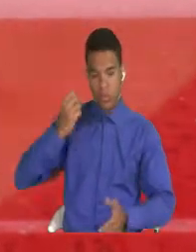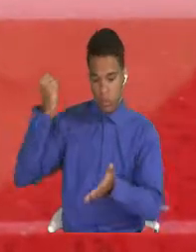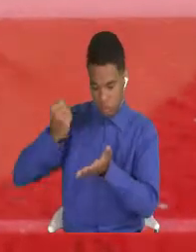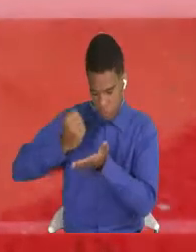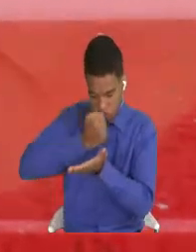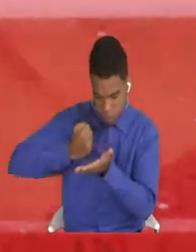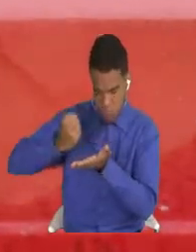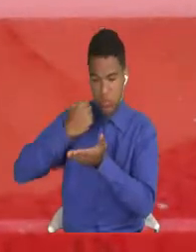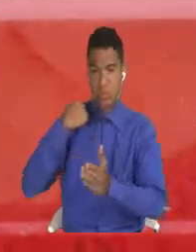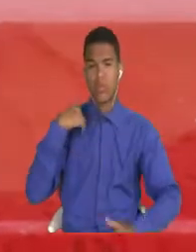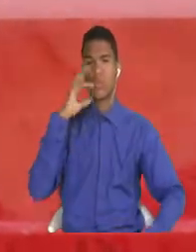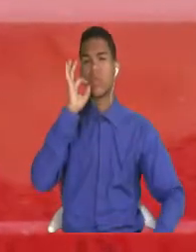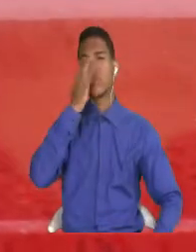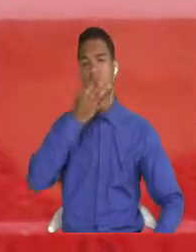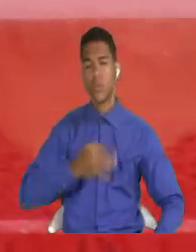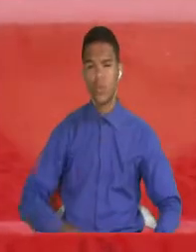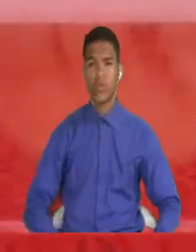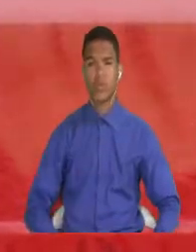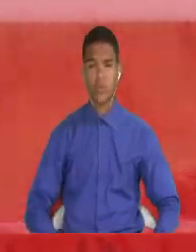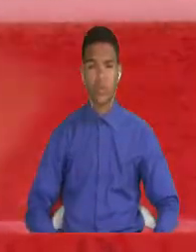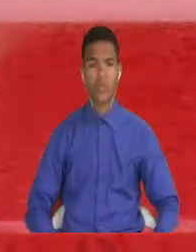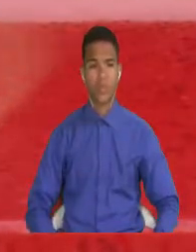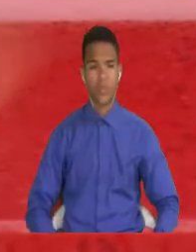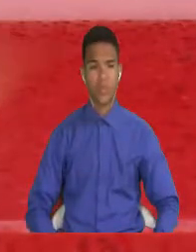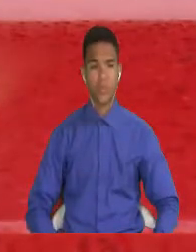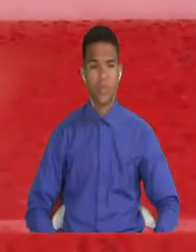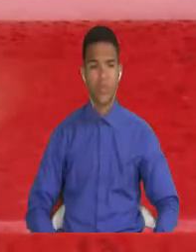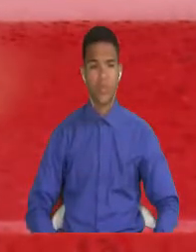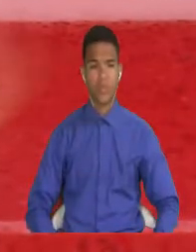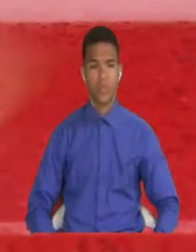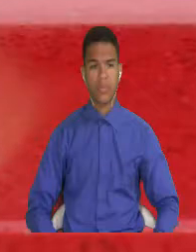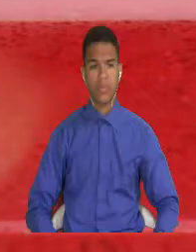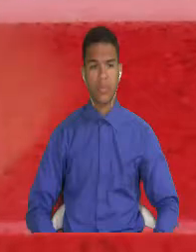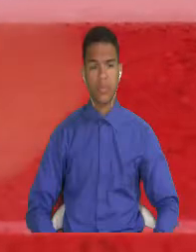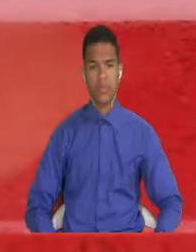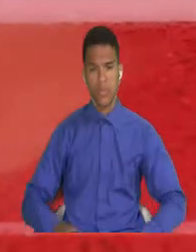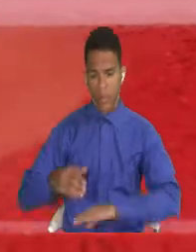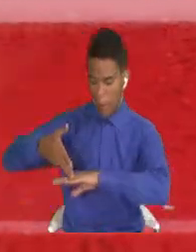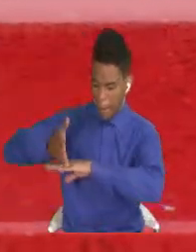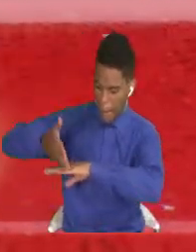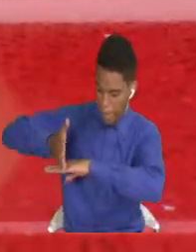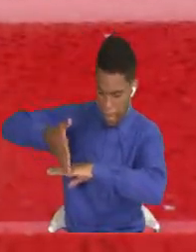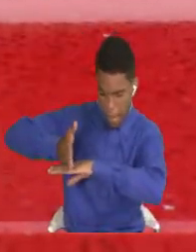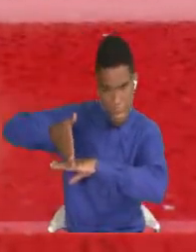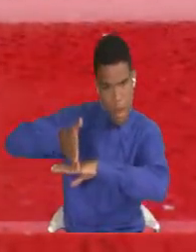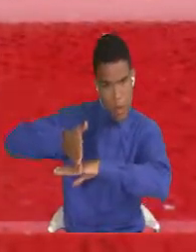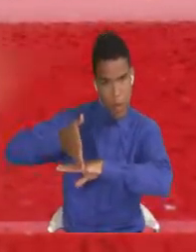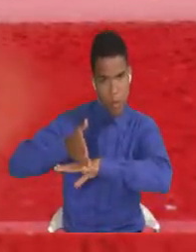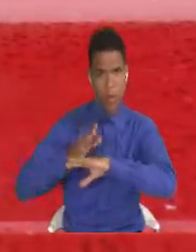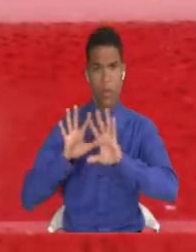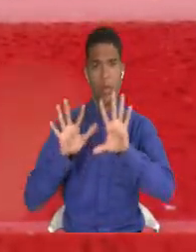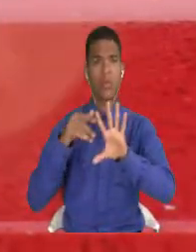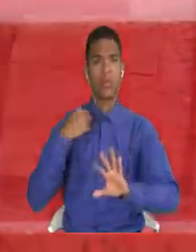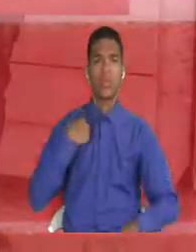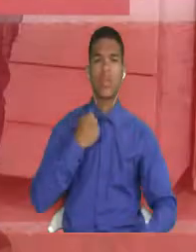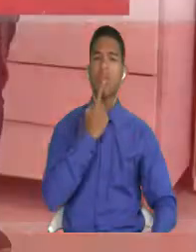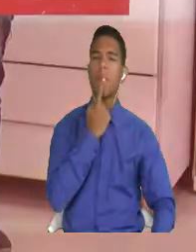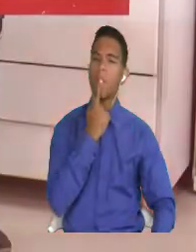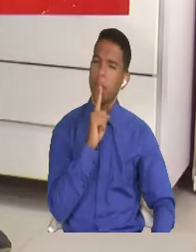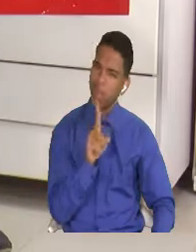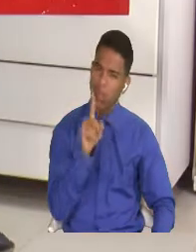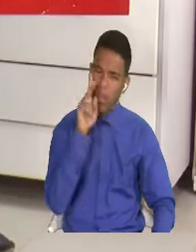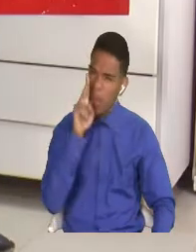con la salsa, vean ustedes. Sí, mi Rochi, o sea, es una... una receta muy no común. No